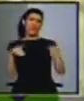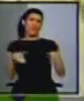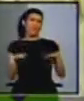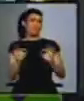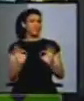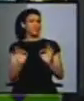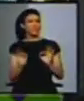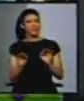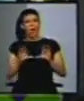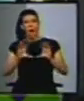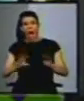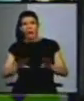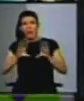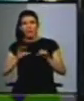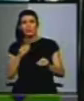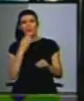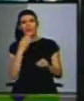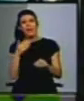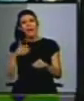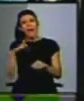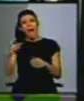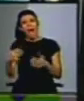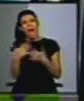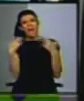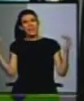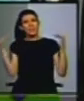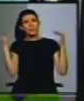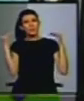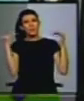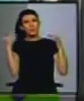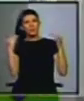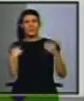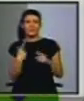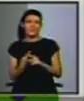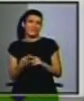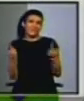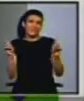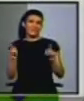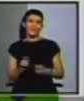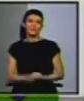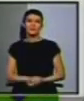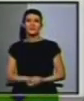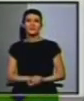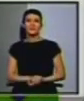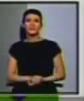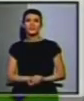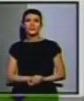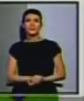La amortiguación viene con sistema de aire. Entonces, otra cosa, ¿no?